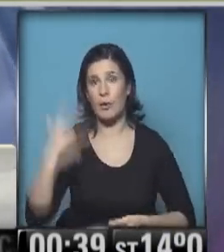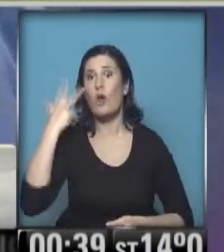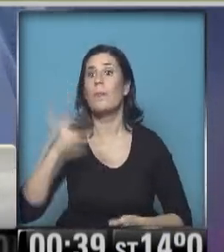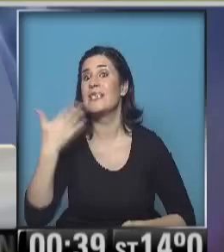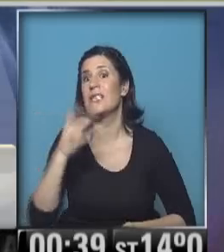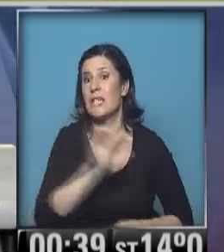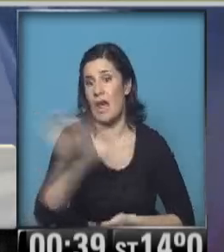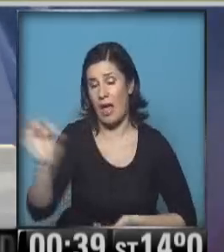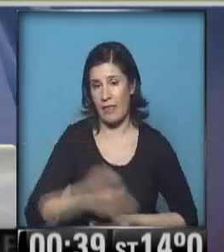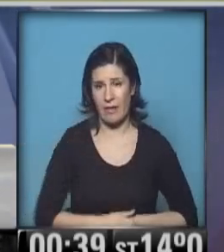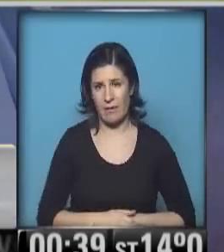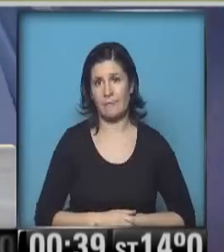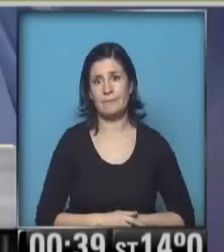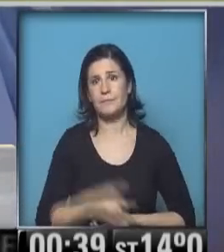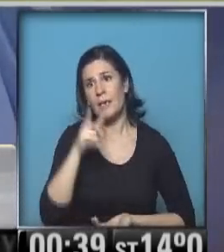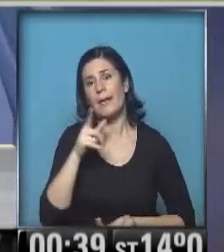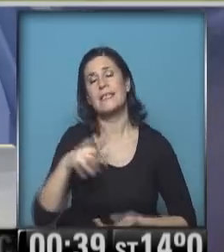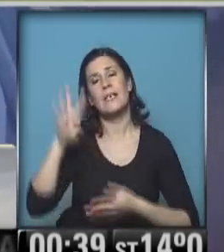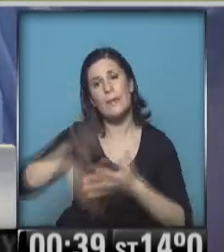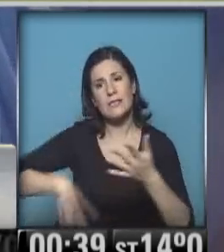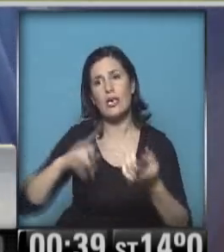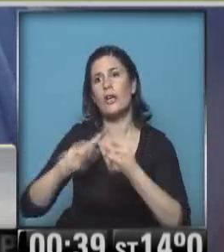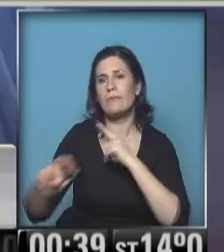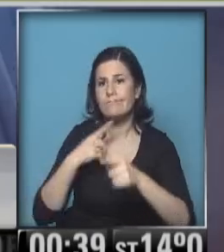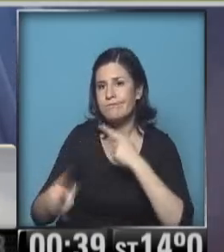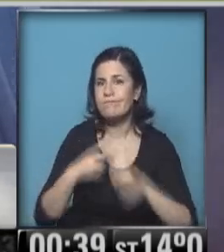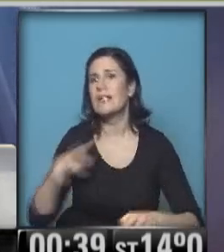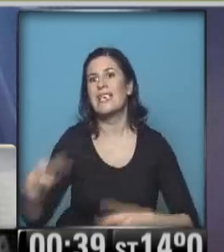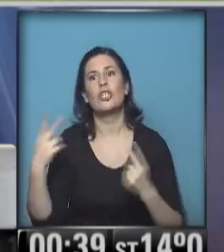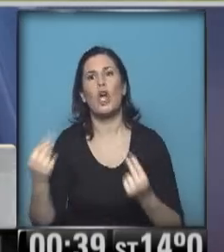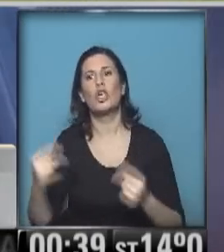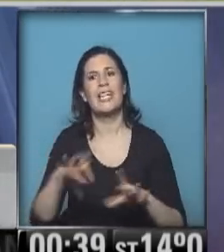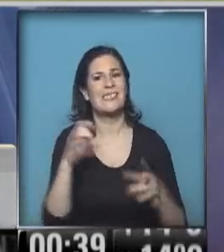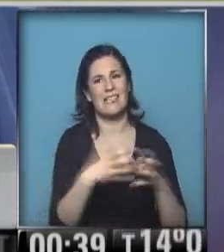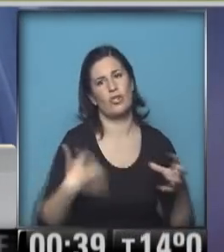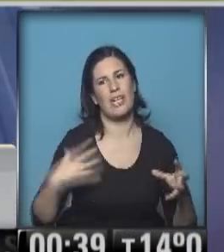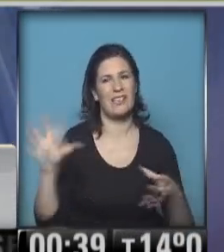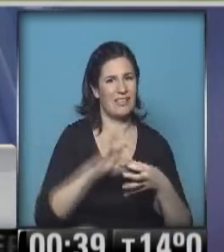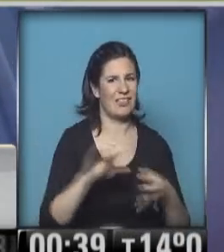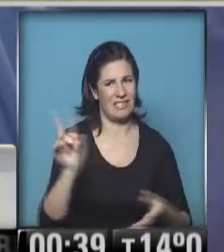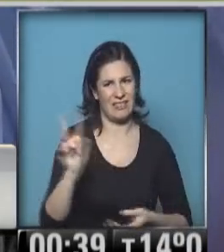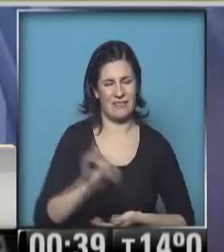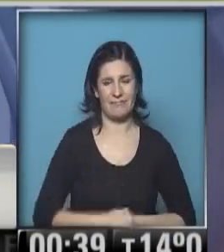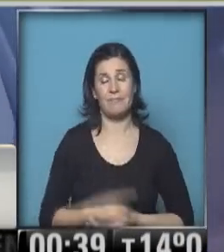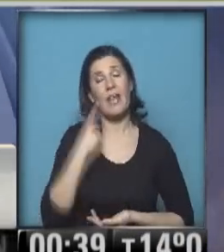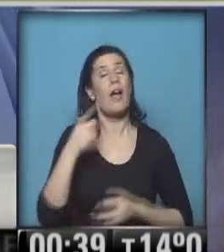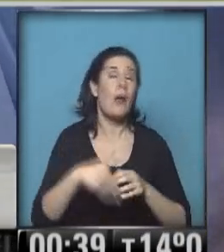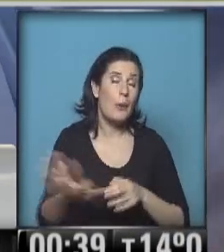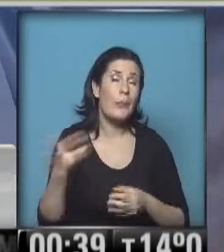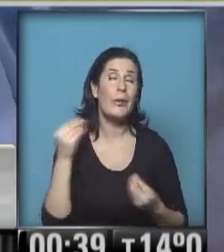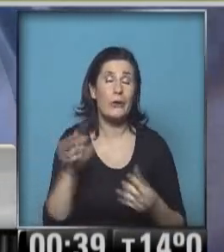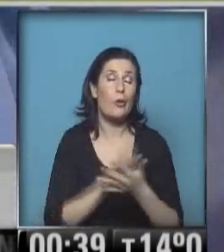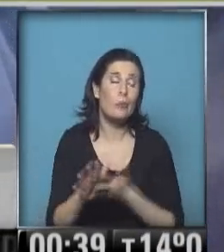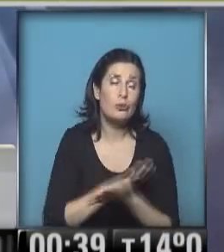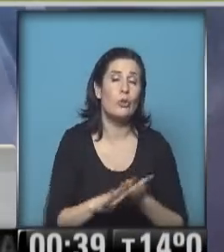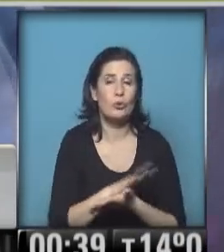Y dicen que habría negociaciones con el Barcelona, que en realidad es el que no quiere que juegue. Bueno, claro, habrá que esperar algunos días y algunos meses más para saber qué pasa con Messi.